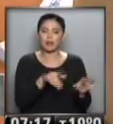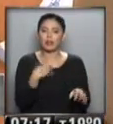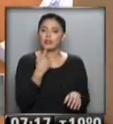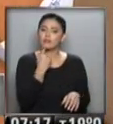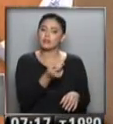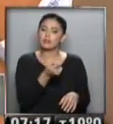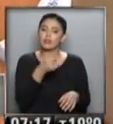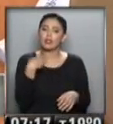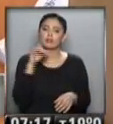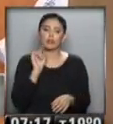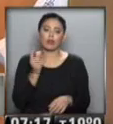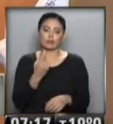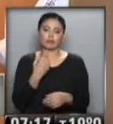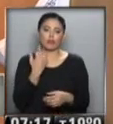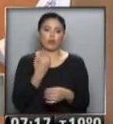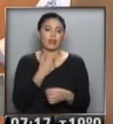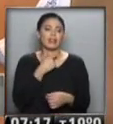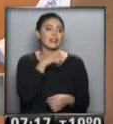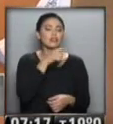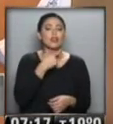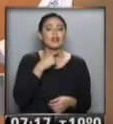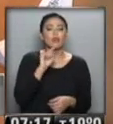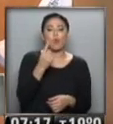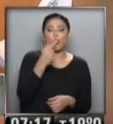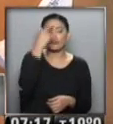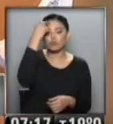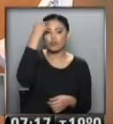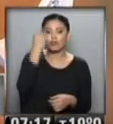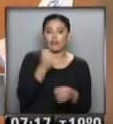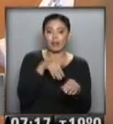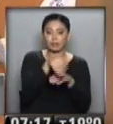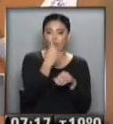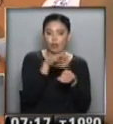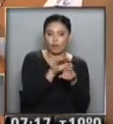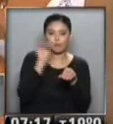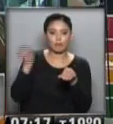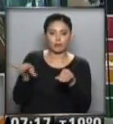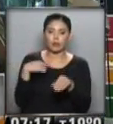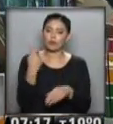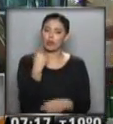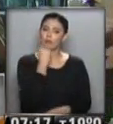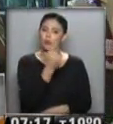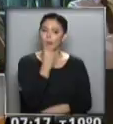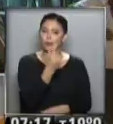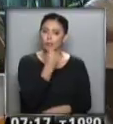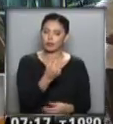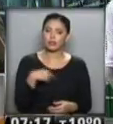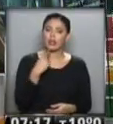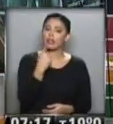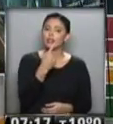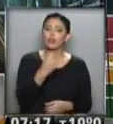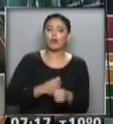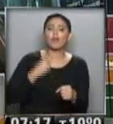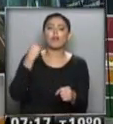la monoconducción, es decir, quitarán a un chofer de los micros, dijo Fernández. El sindicalista ratificó la protesta y subrayó que se